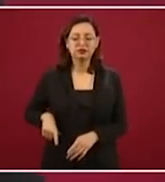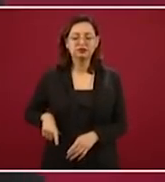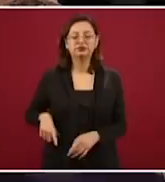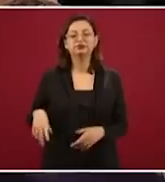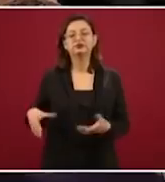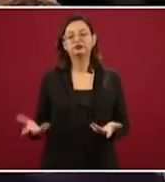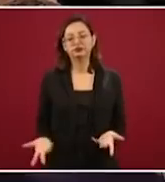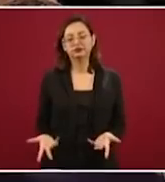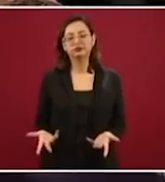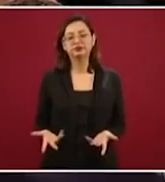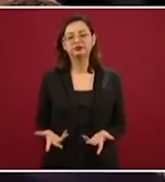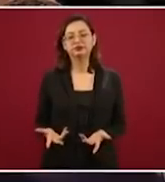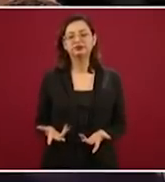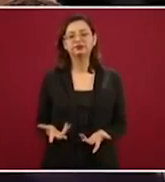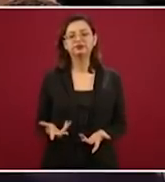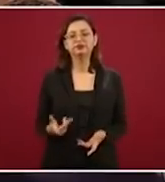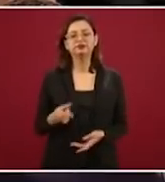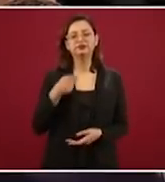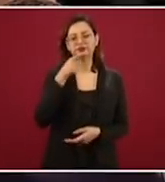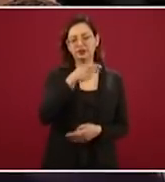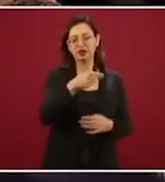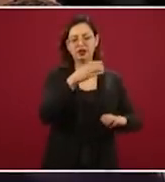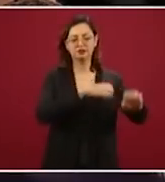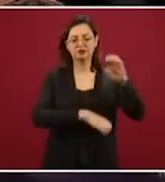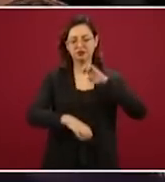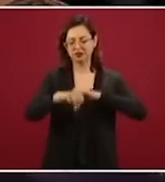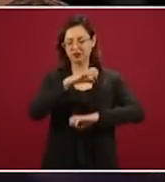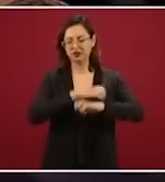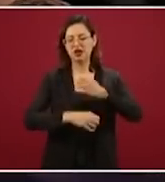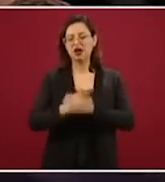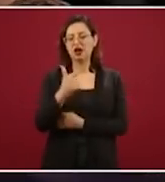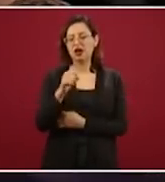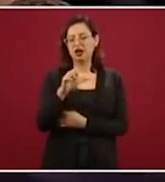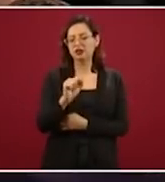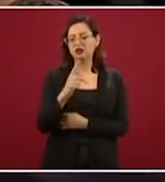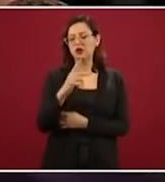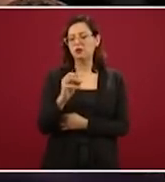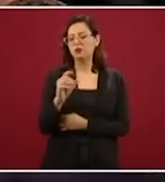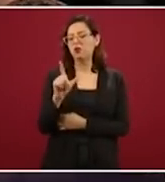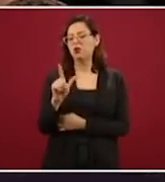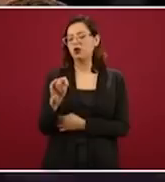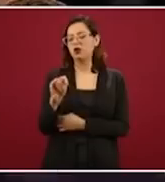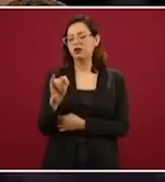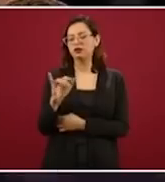se creó esta empresa para producir polietileno y